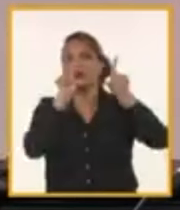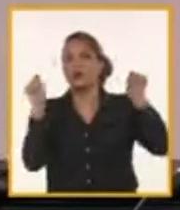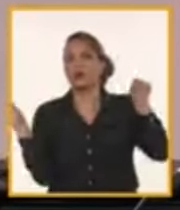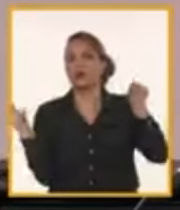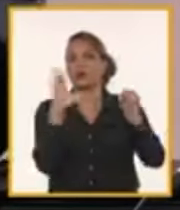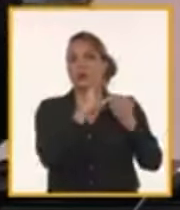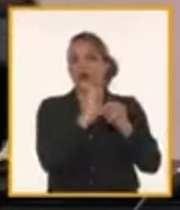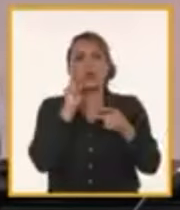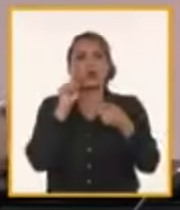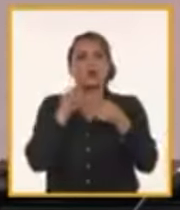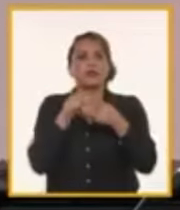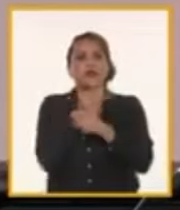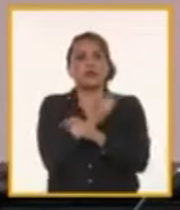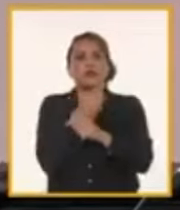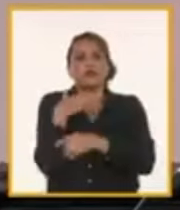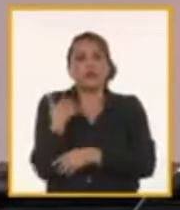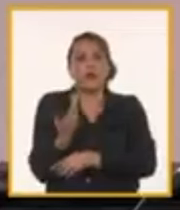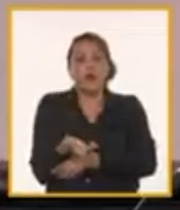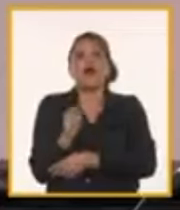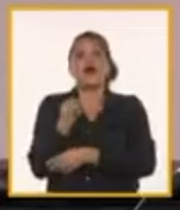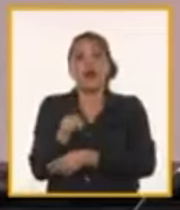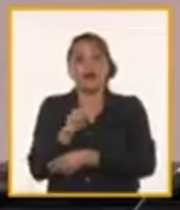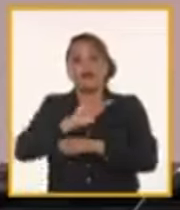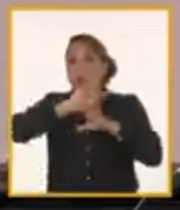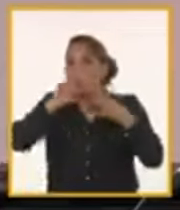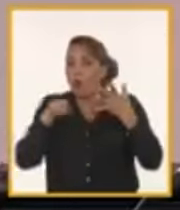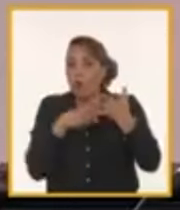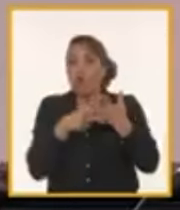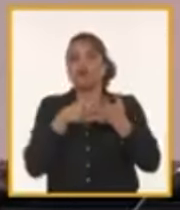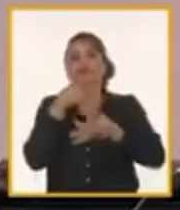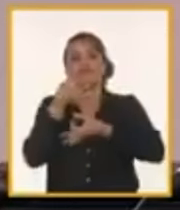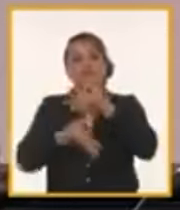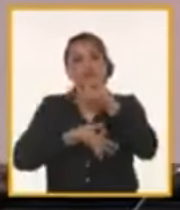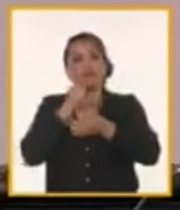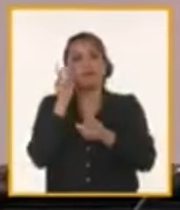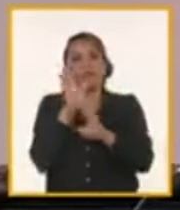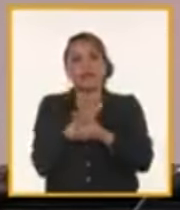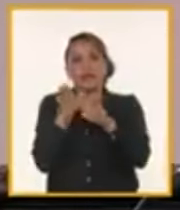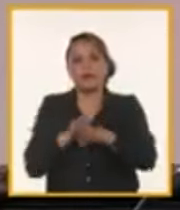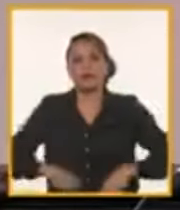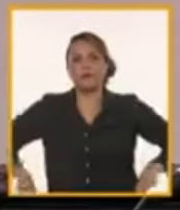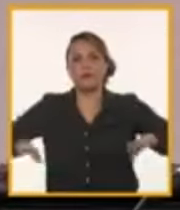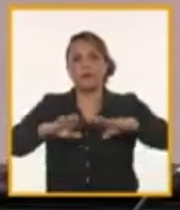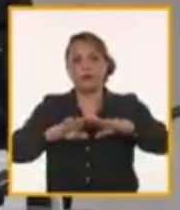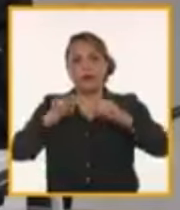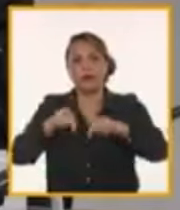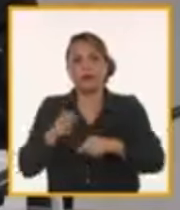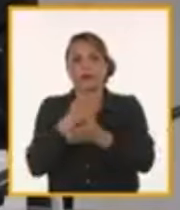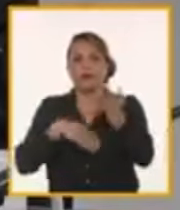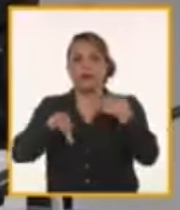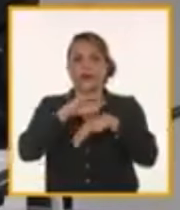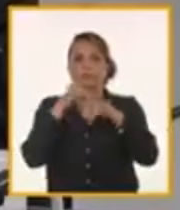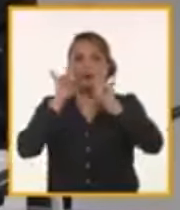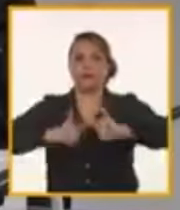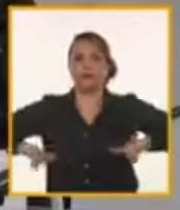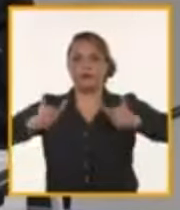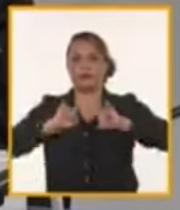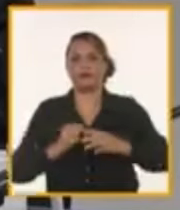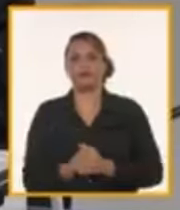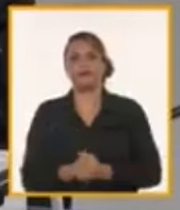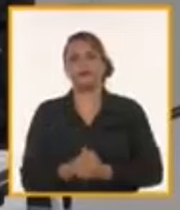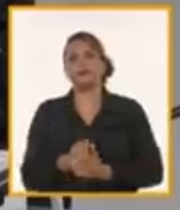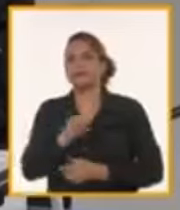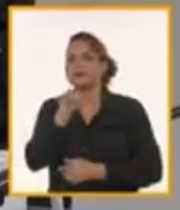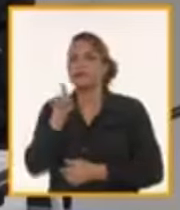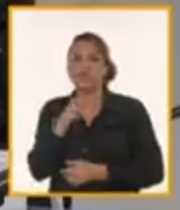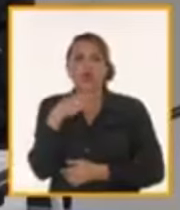objetivos de este curso escolar sobre todo eso quisiera comenzar hablando en esta mesa redonda con el ministro de educación superior de nuestro país Dr wáter cómo